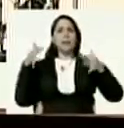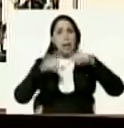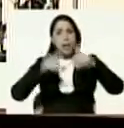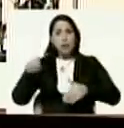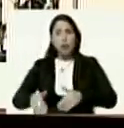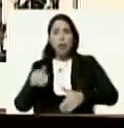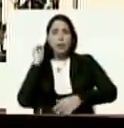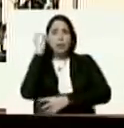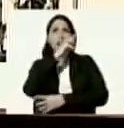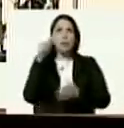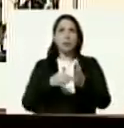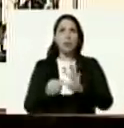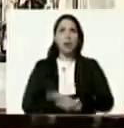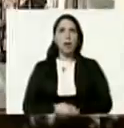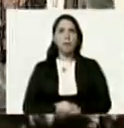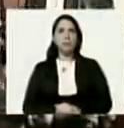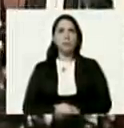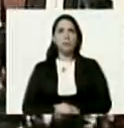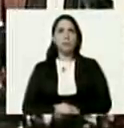Asamblea Nacional.